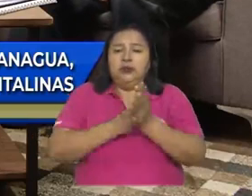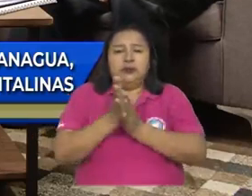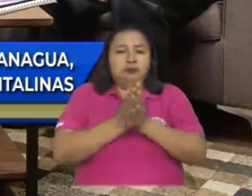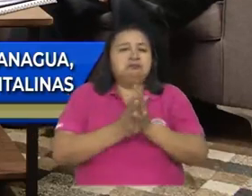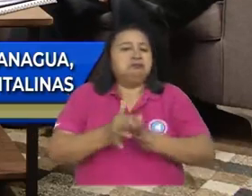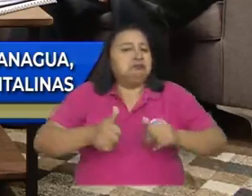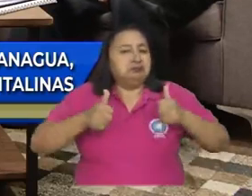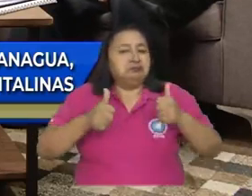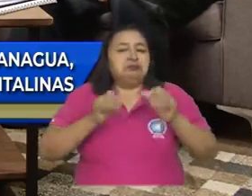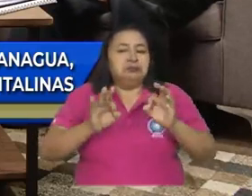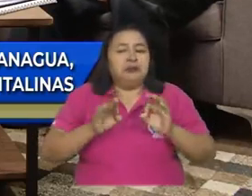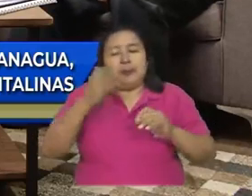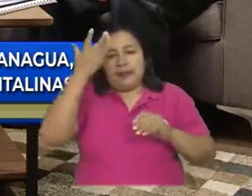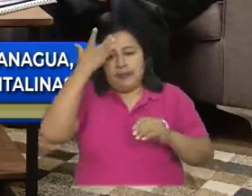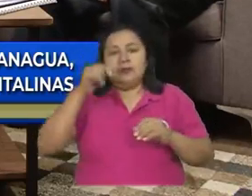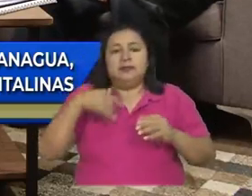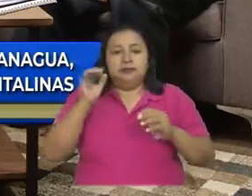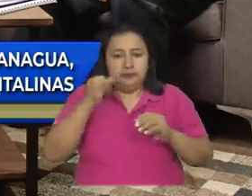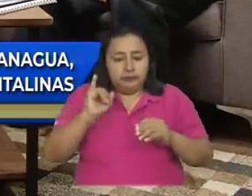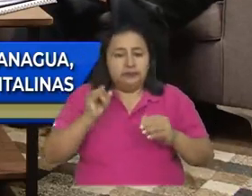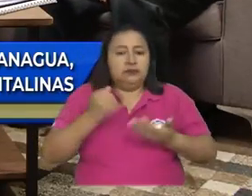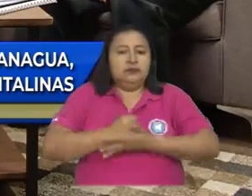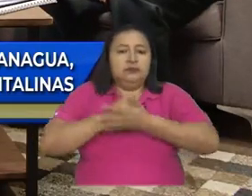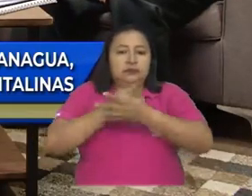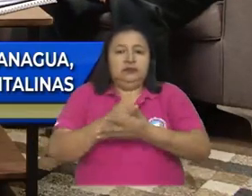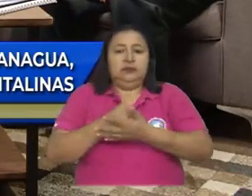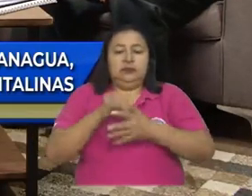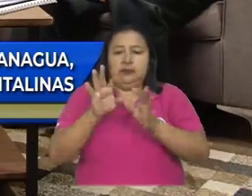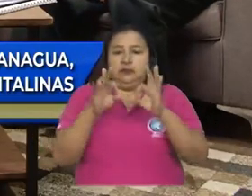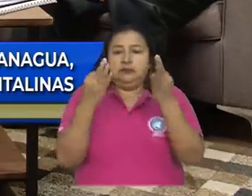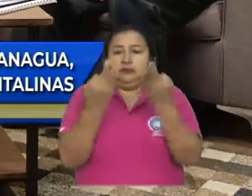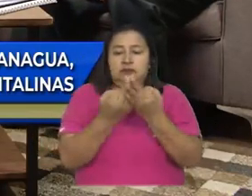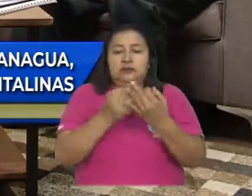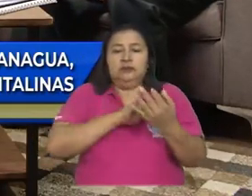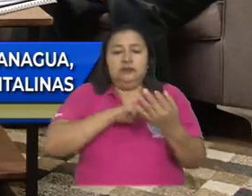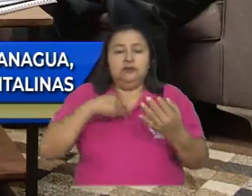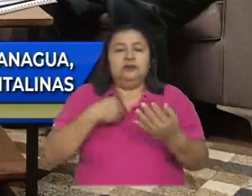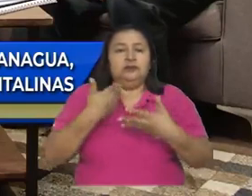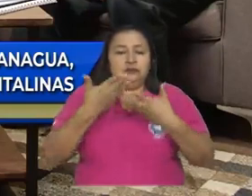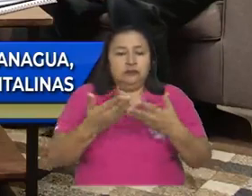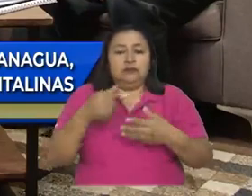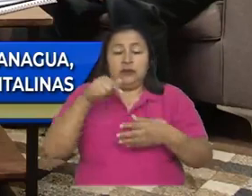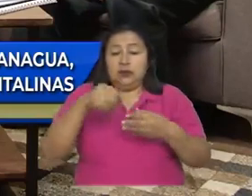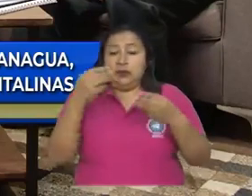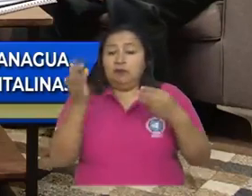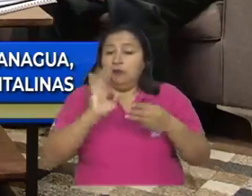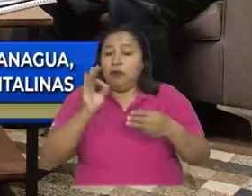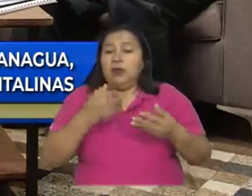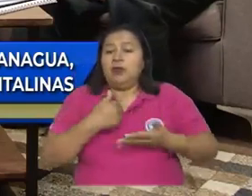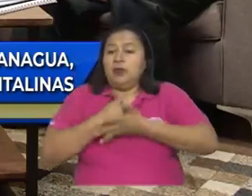de saber que estamos siendo útiles a las familias, que nosotros seamos ese instrumento,